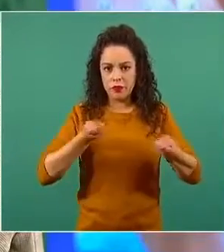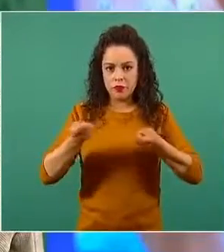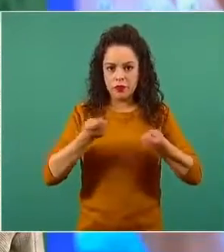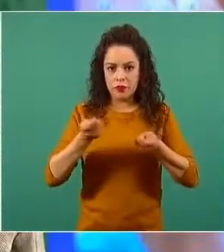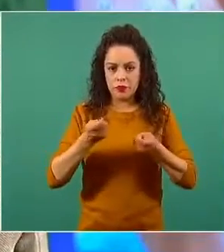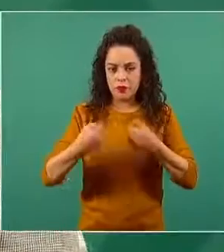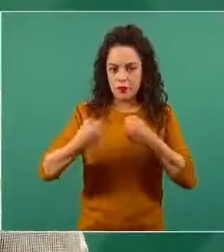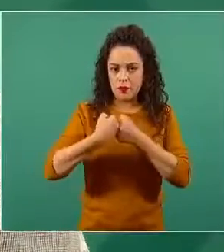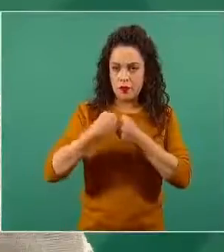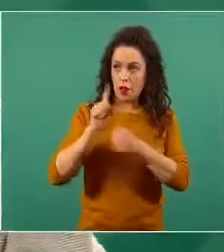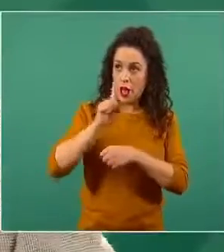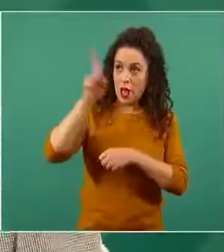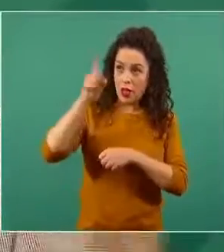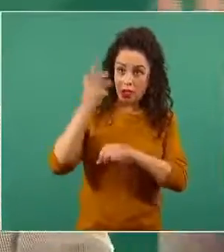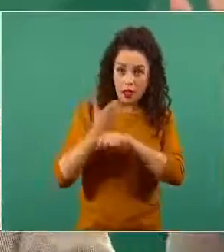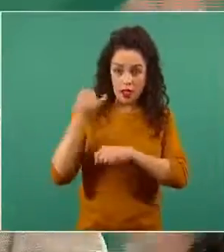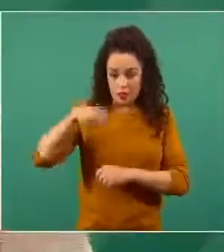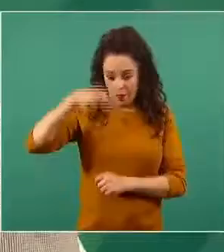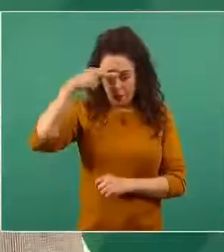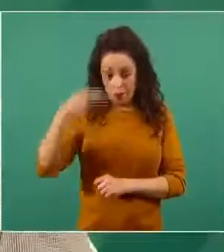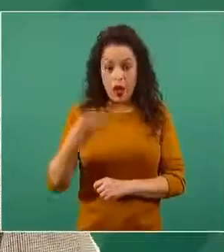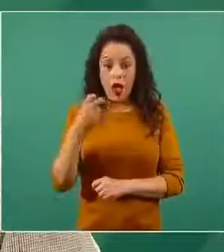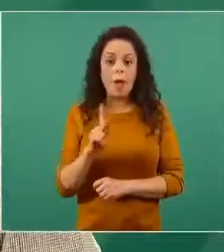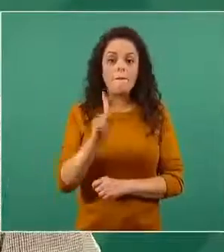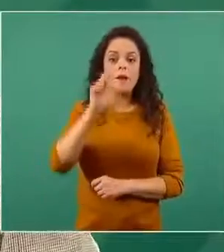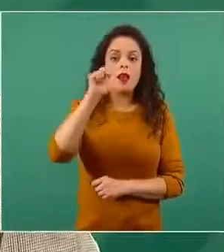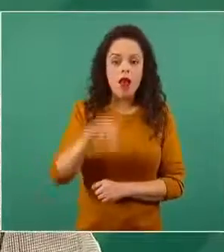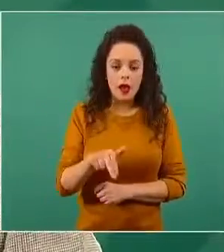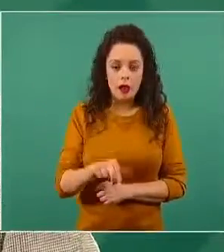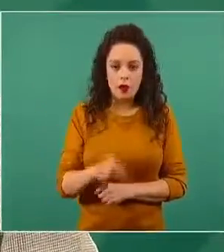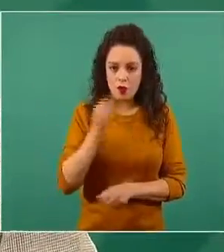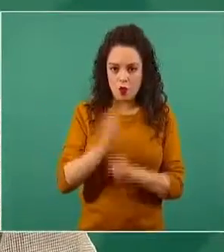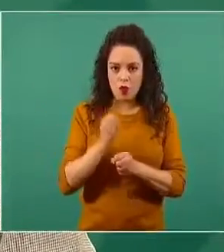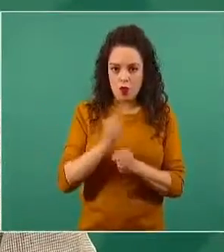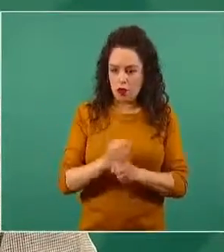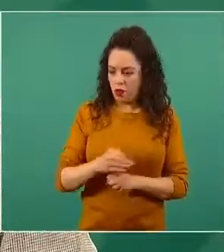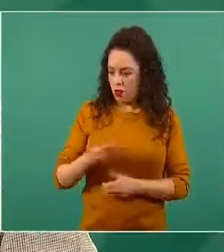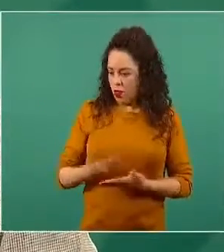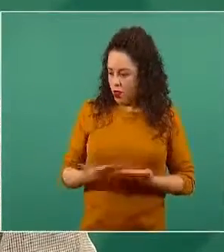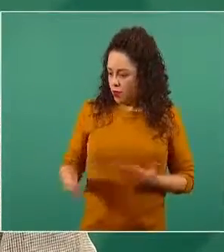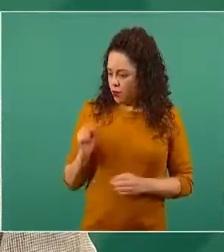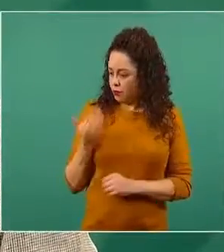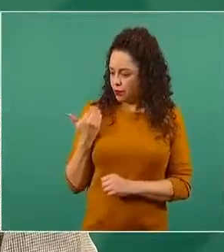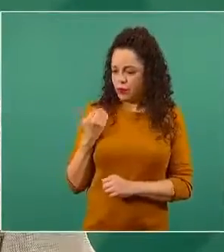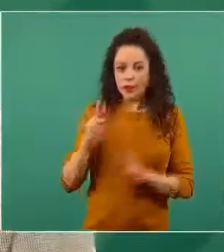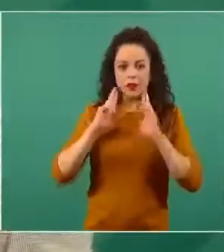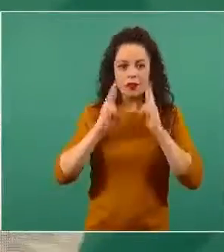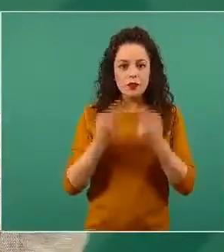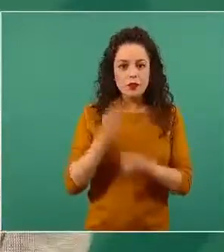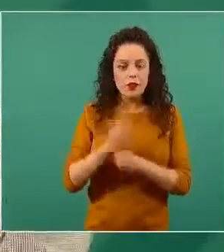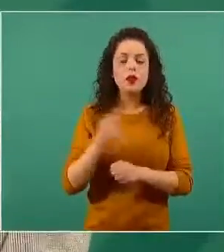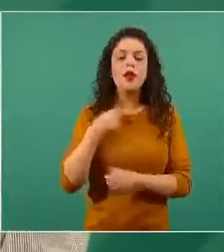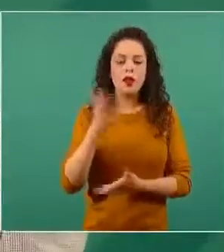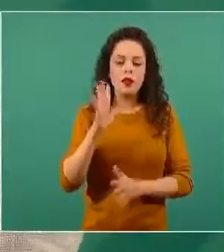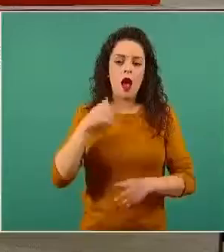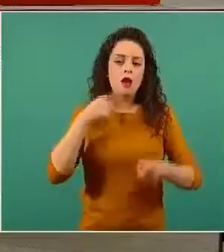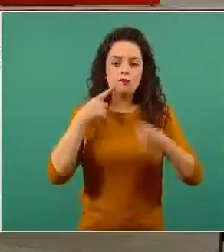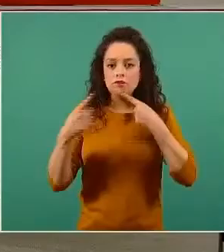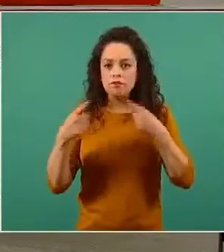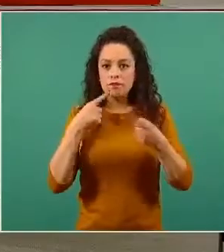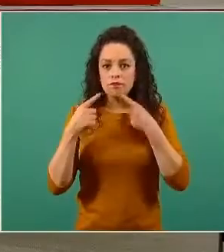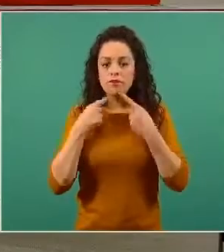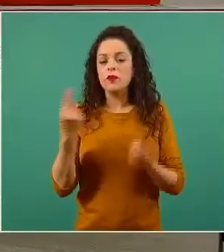frontera. Entonces, eso es lo que estamos planeando. Esto lo acabamos de conversar ahora mismo en la reunión y le vamos a ir dando una